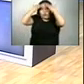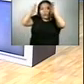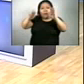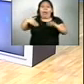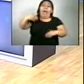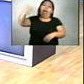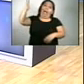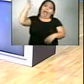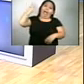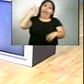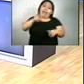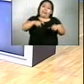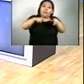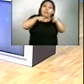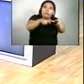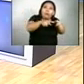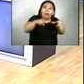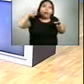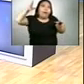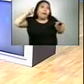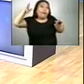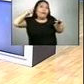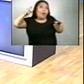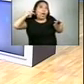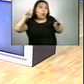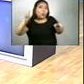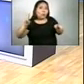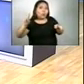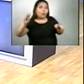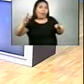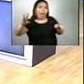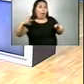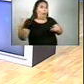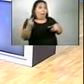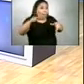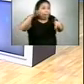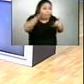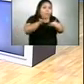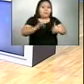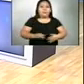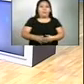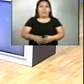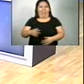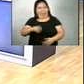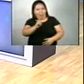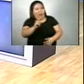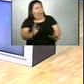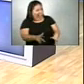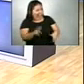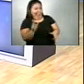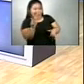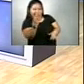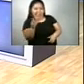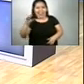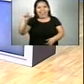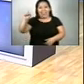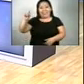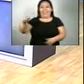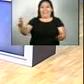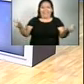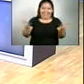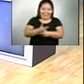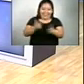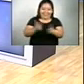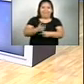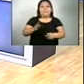cassette la grabábamos, esperábamos a que el DJ dijera 3, 2, 1 y ahí la grabábamos. ¿Qué es un cassette? Nah. Y bueno, ya nos